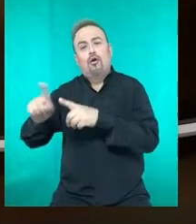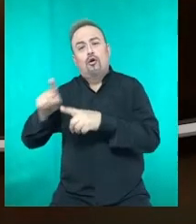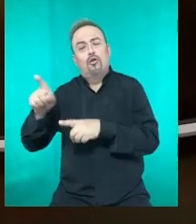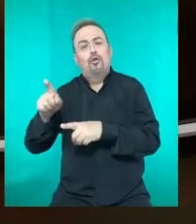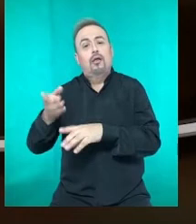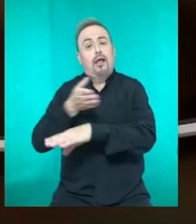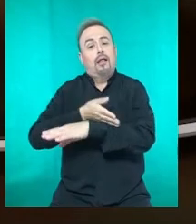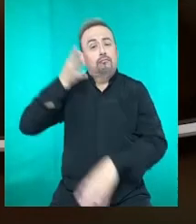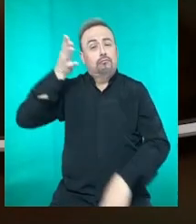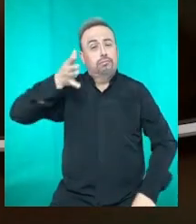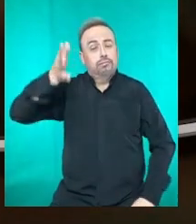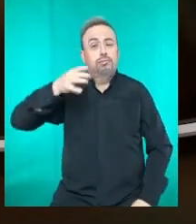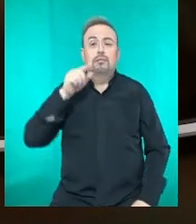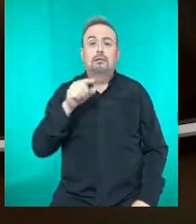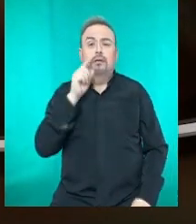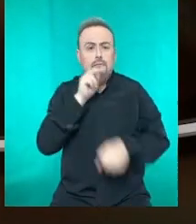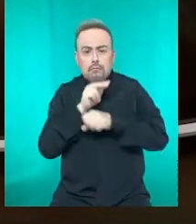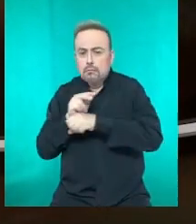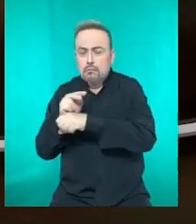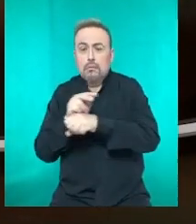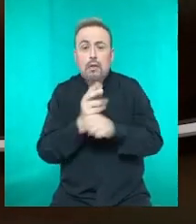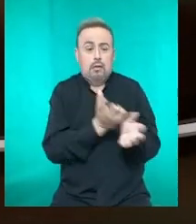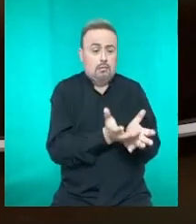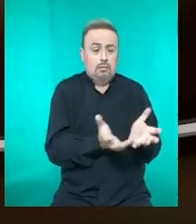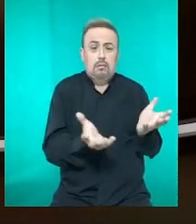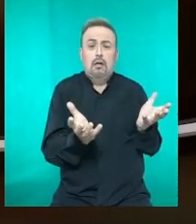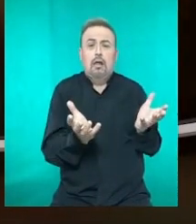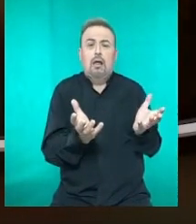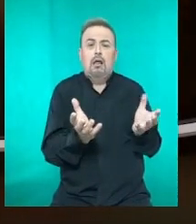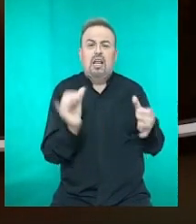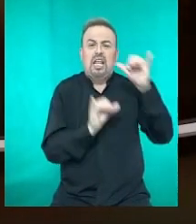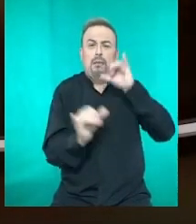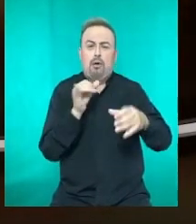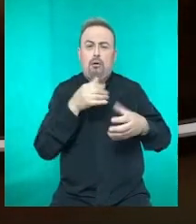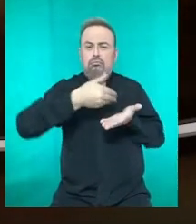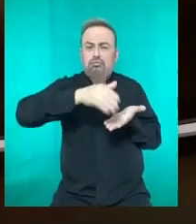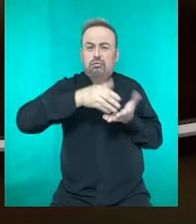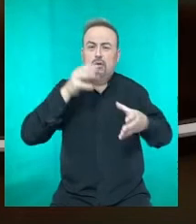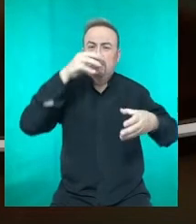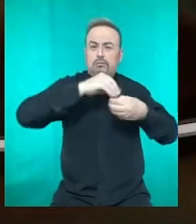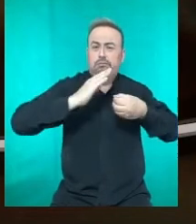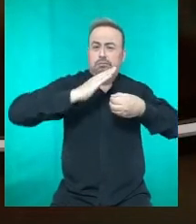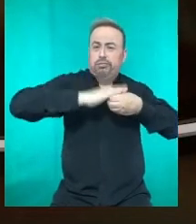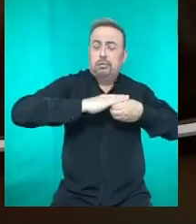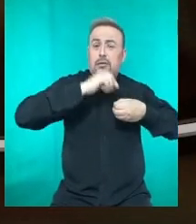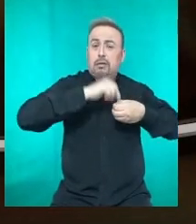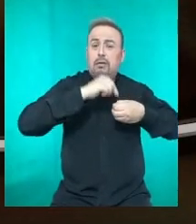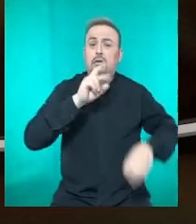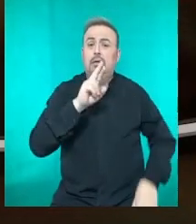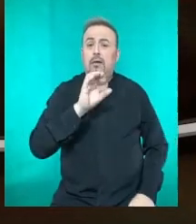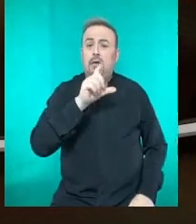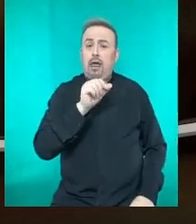en charlas anteriores, el monitoreo de relaves. Por lo tanto, aquí, dentro de las soluciones disponibles, no solo está la instalación de circuitos